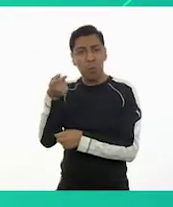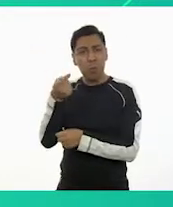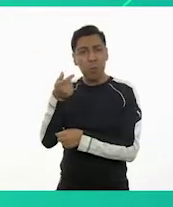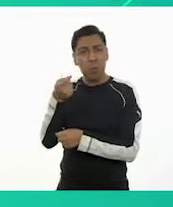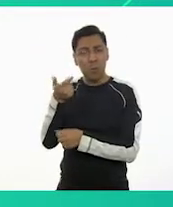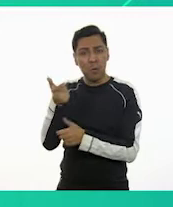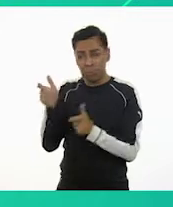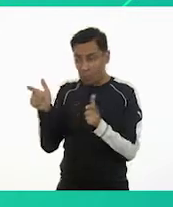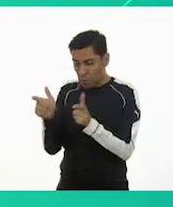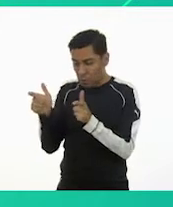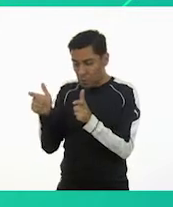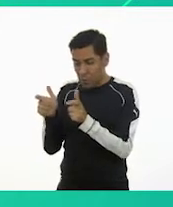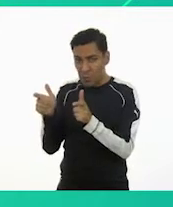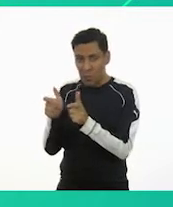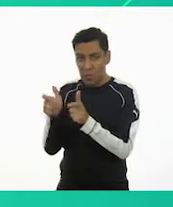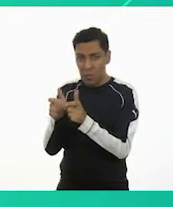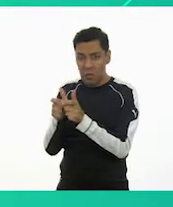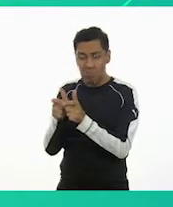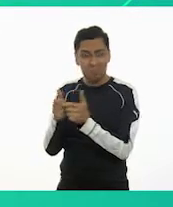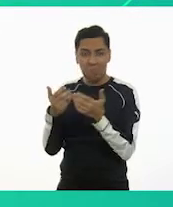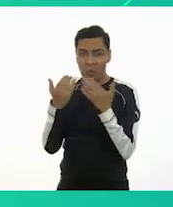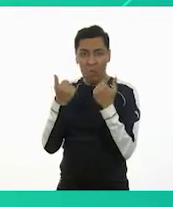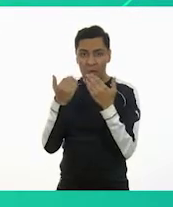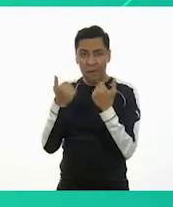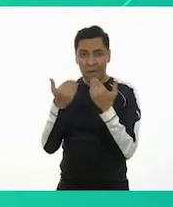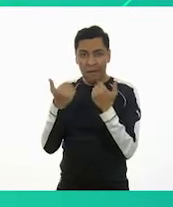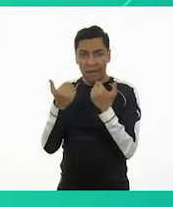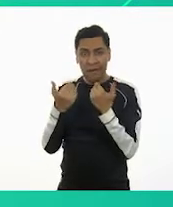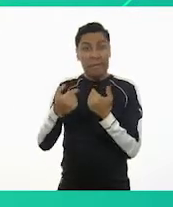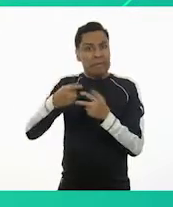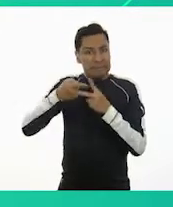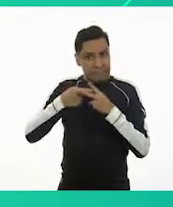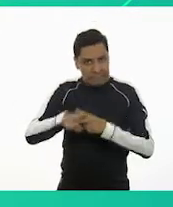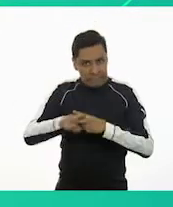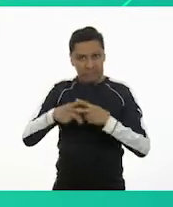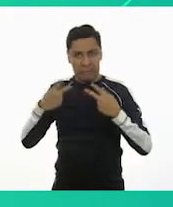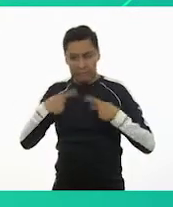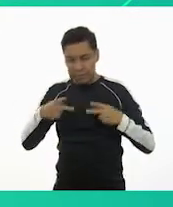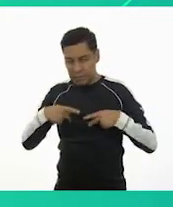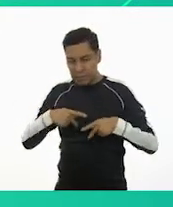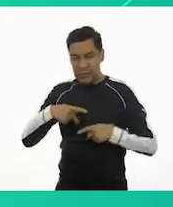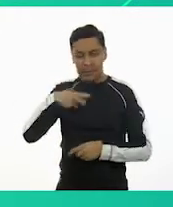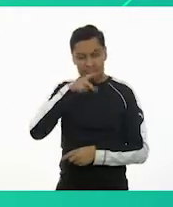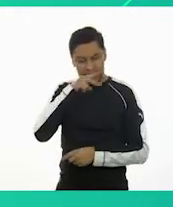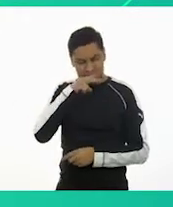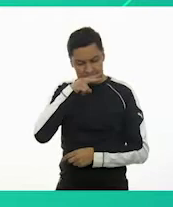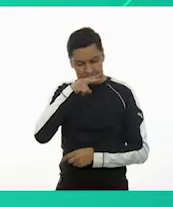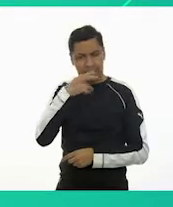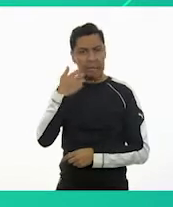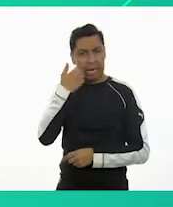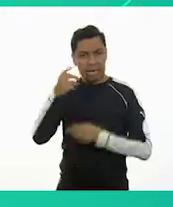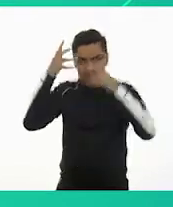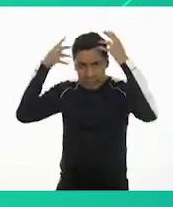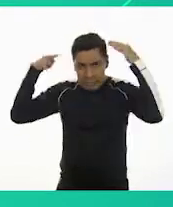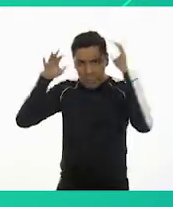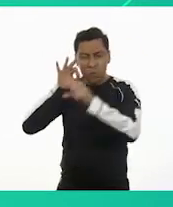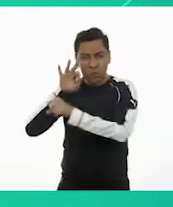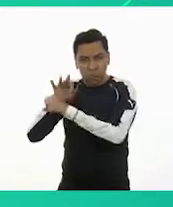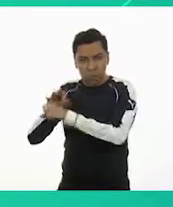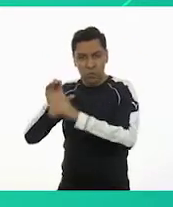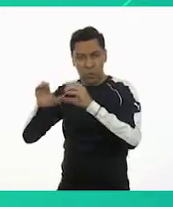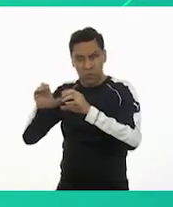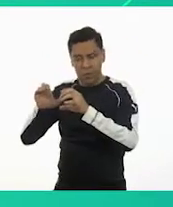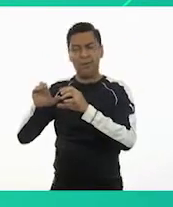ya no existen. Empezamos a trabajar con la gente que está preocupada en Xochimilco por los ajolotes. Los